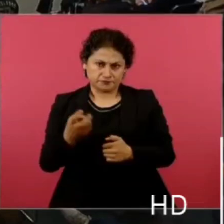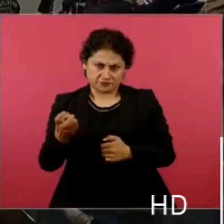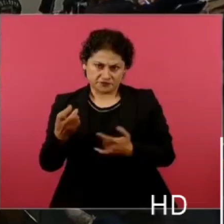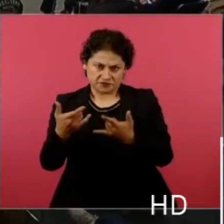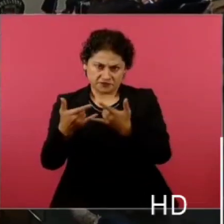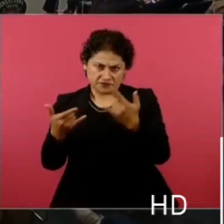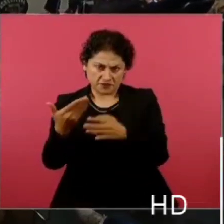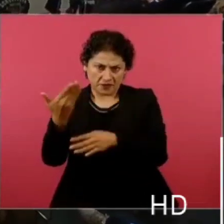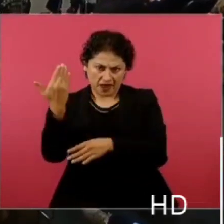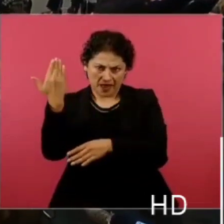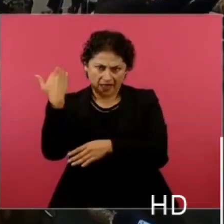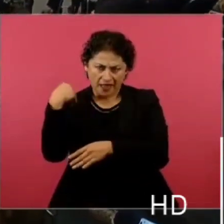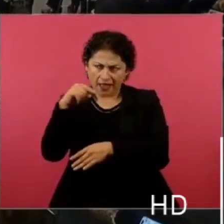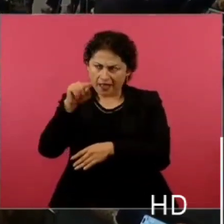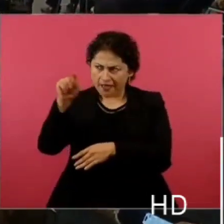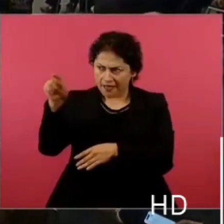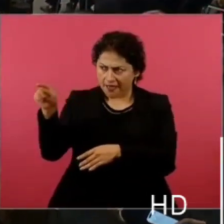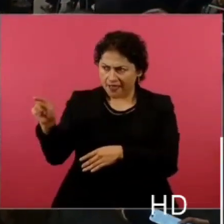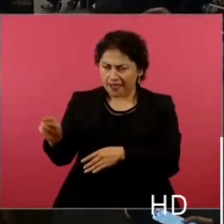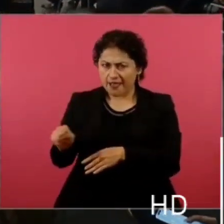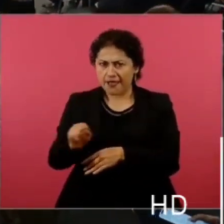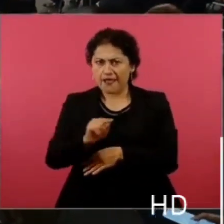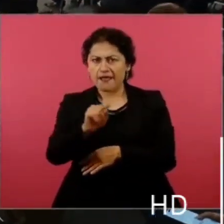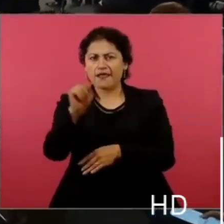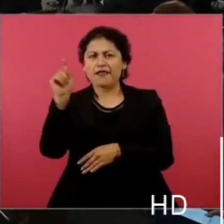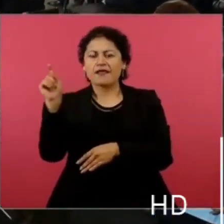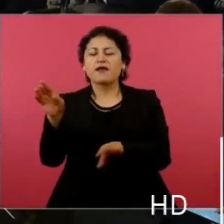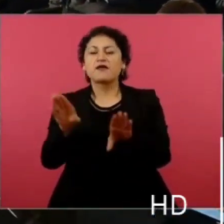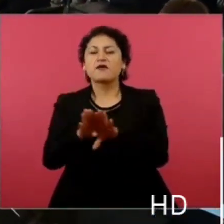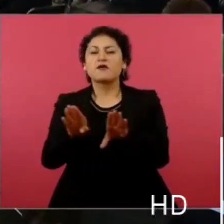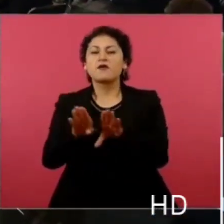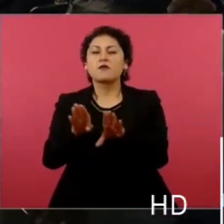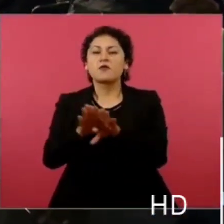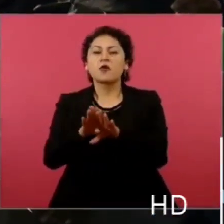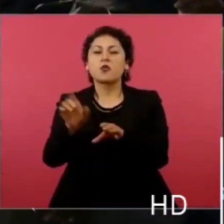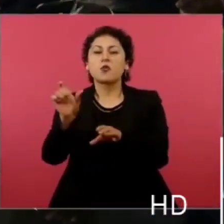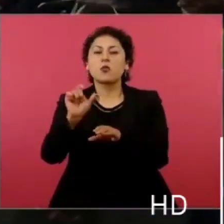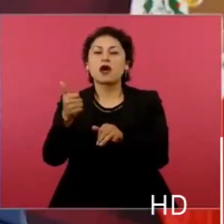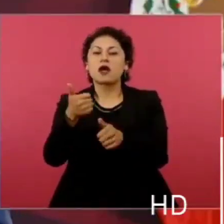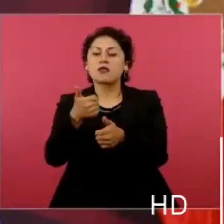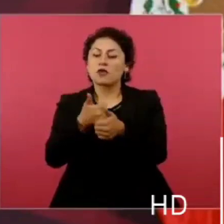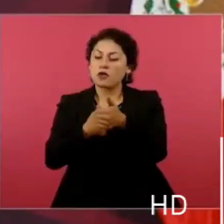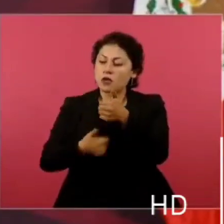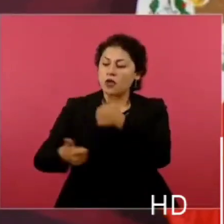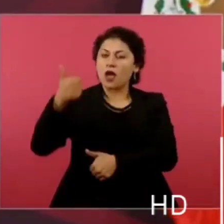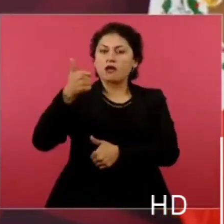Y llegaban a los altos cargos y a vivir a las lomas.